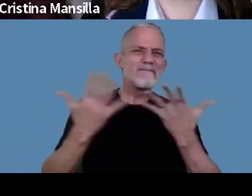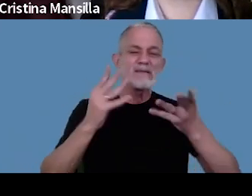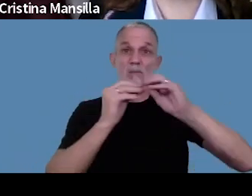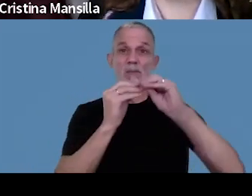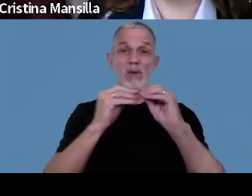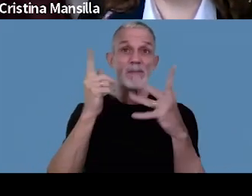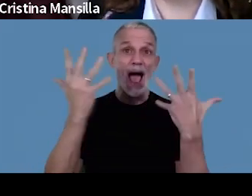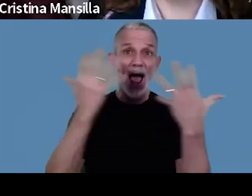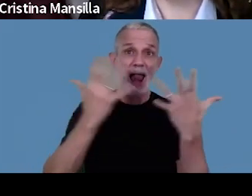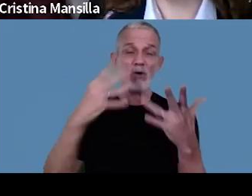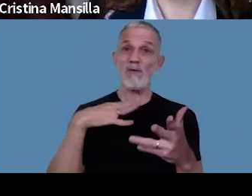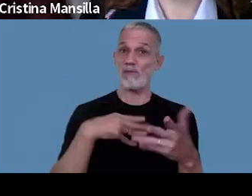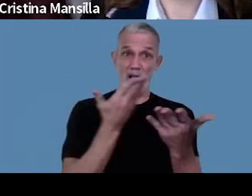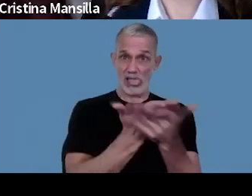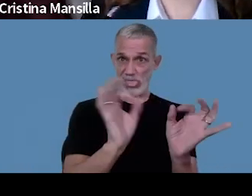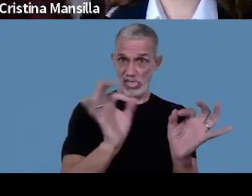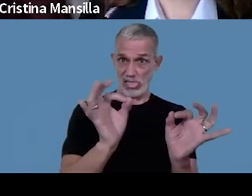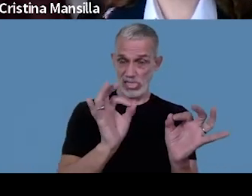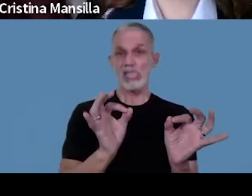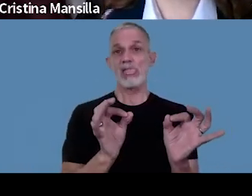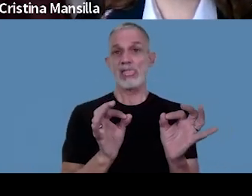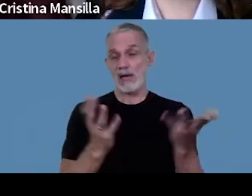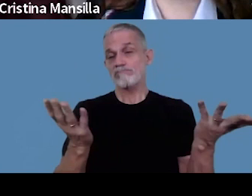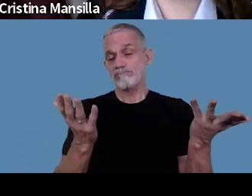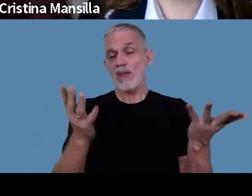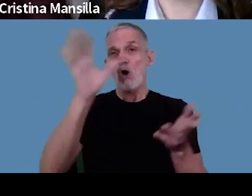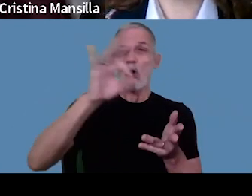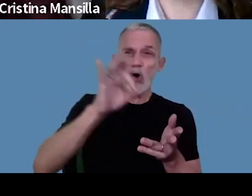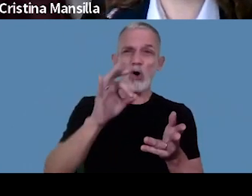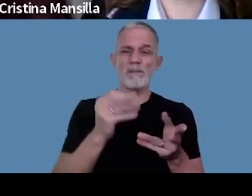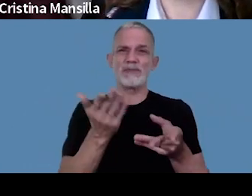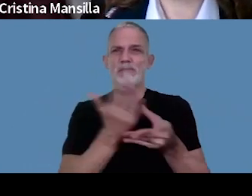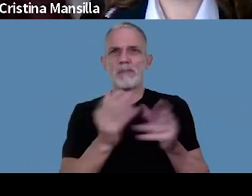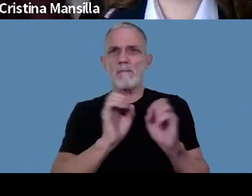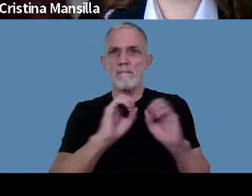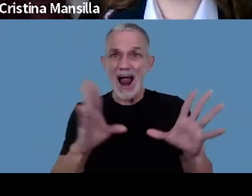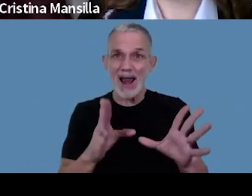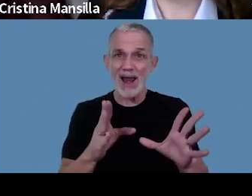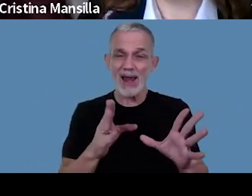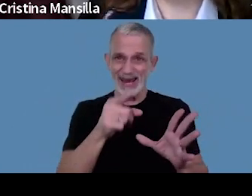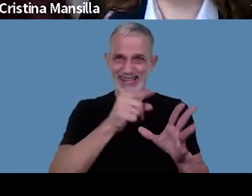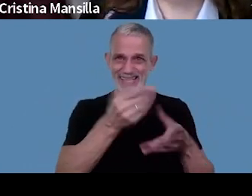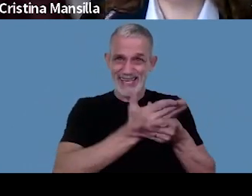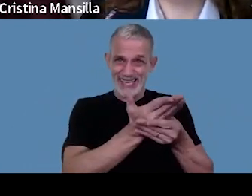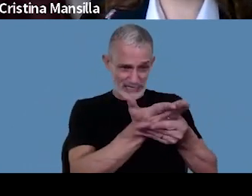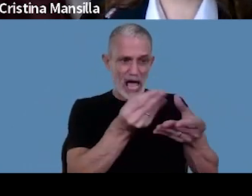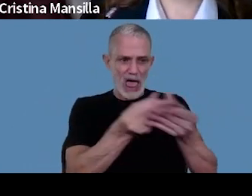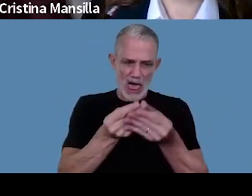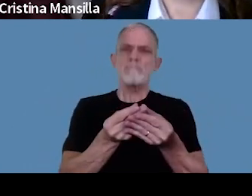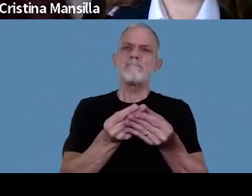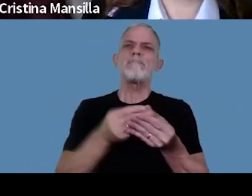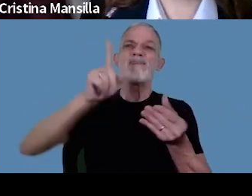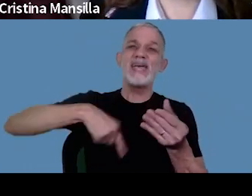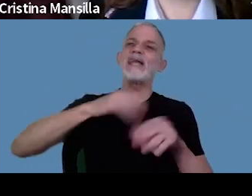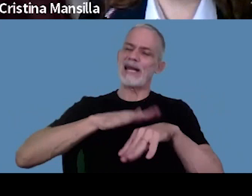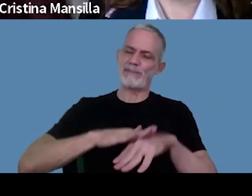su falta de presentación y o utilización inoficiosa pueda acarrear